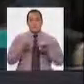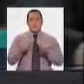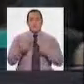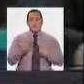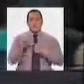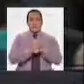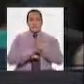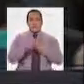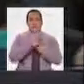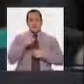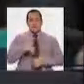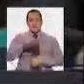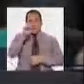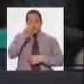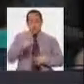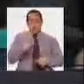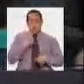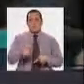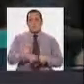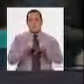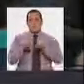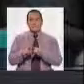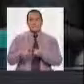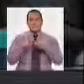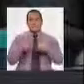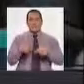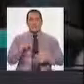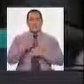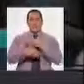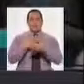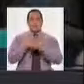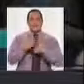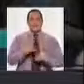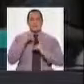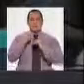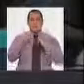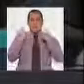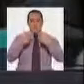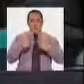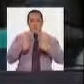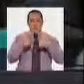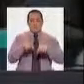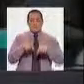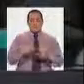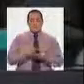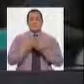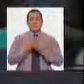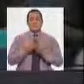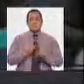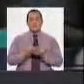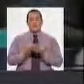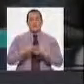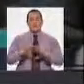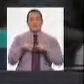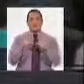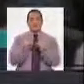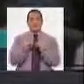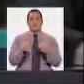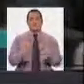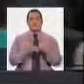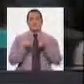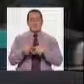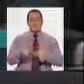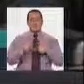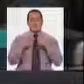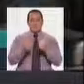la defensa del Estado peruano esté en las más altas circunstancias. Y ese fue el contexto de